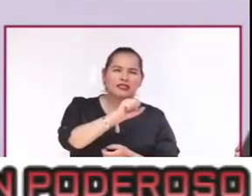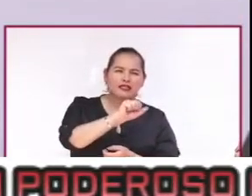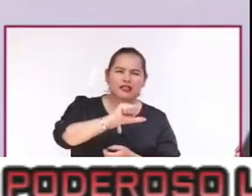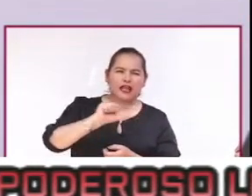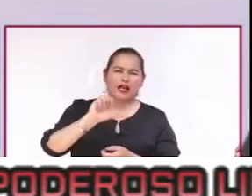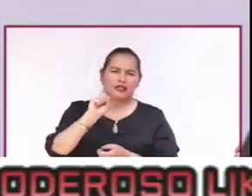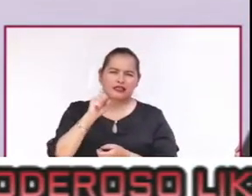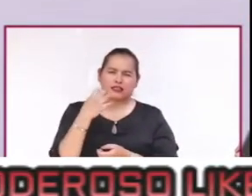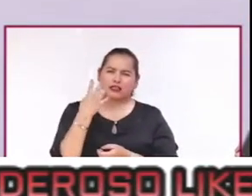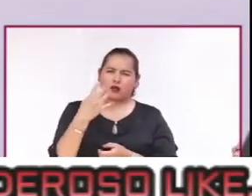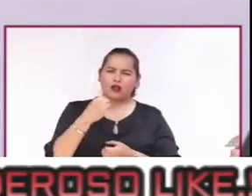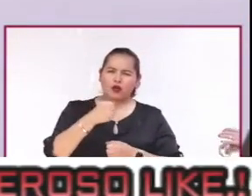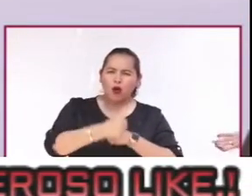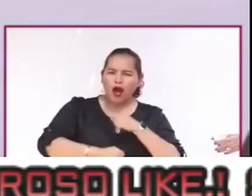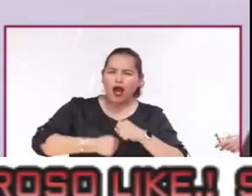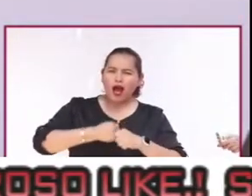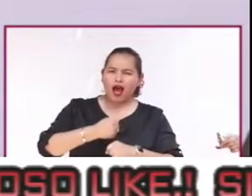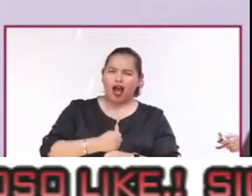edad.